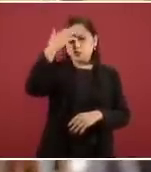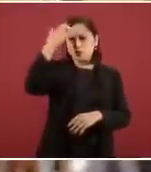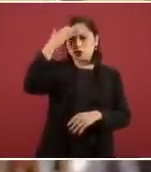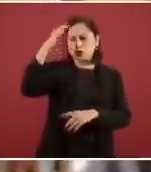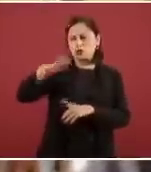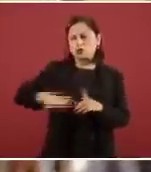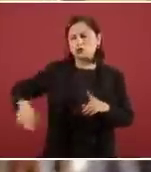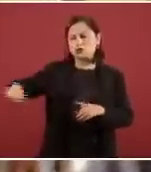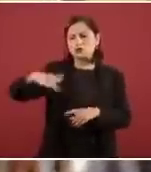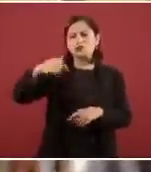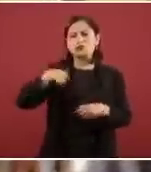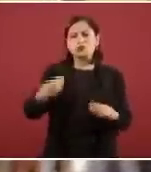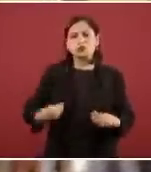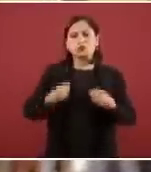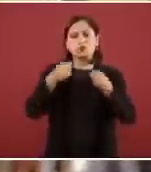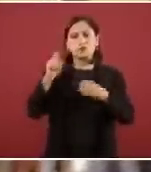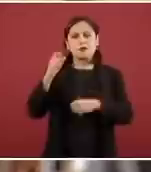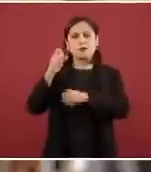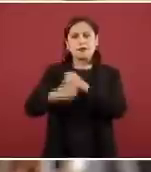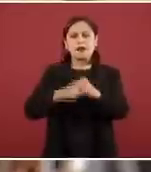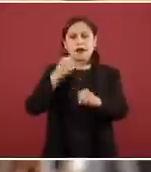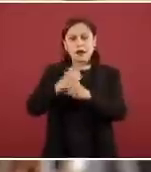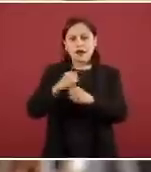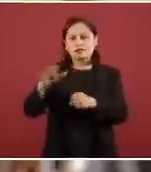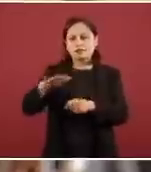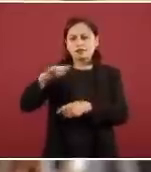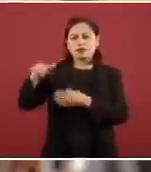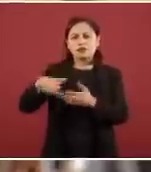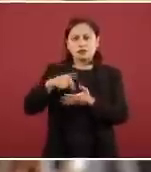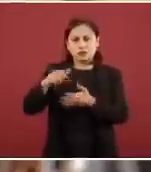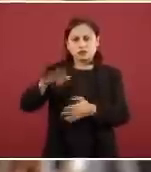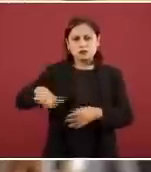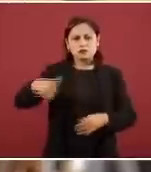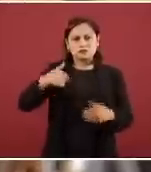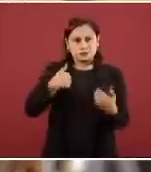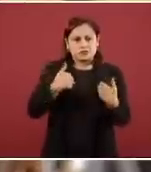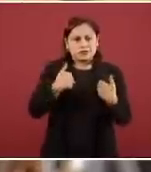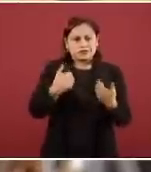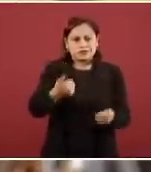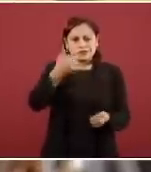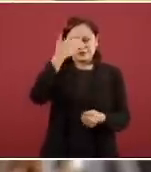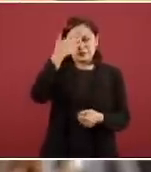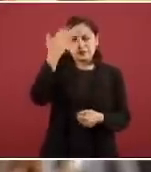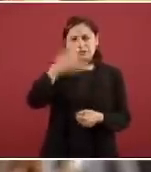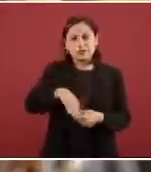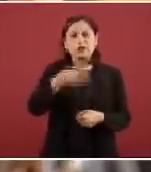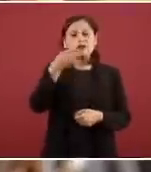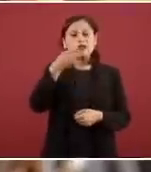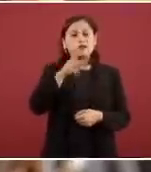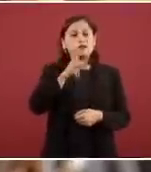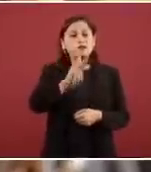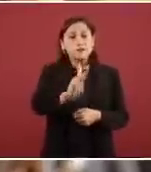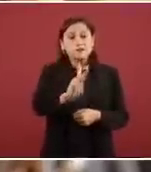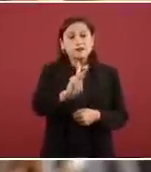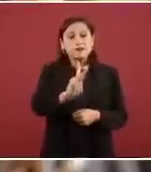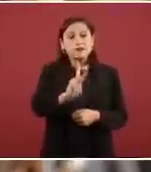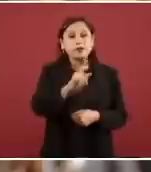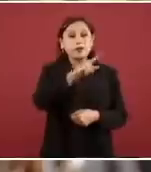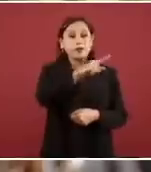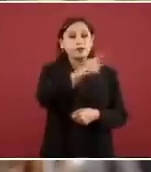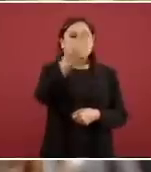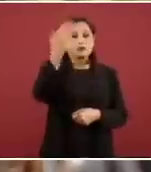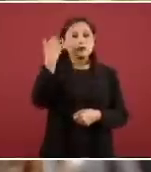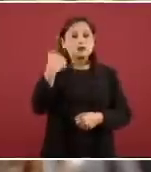región por 20 años, la conozco y la entiendo. El punto es que no se resuelve. Usted se había